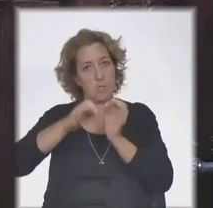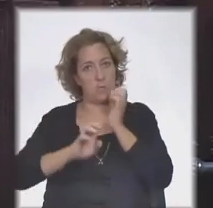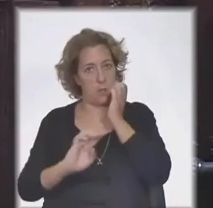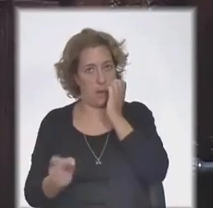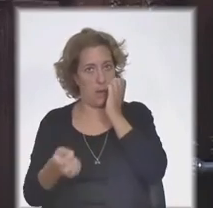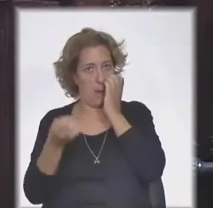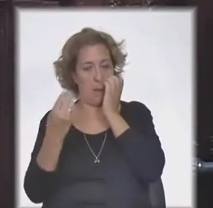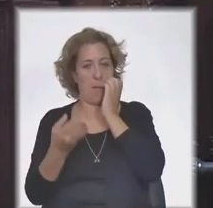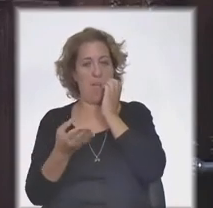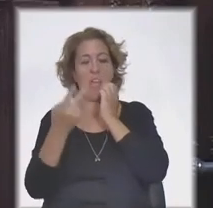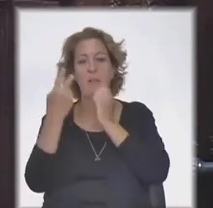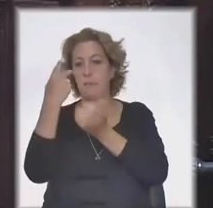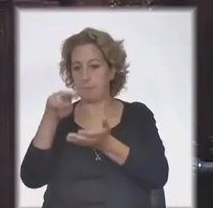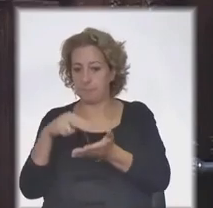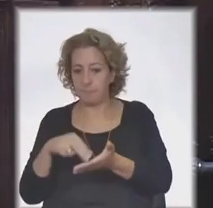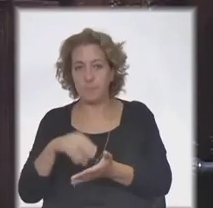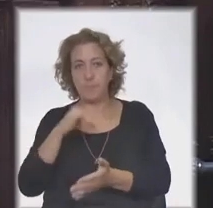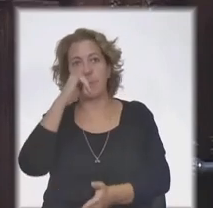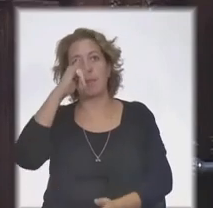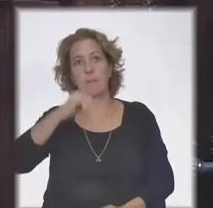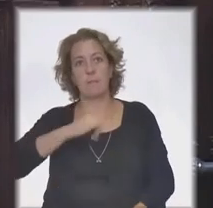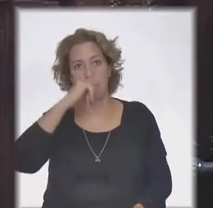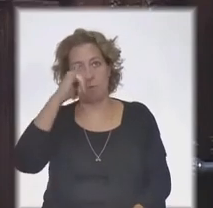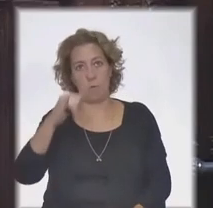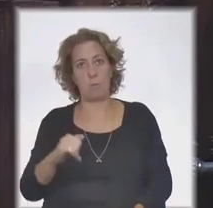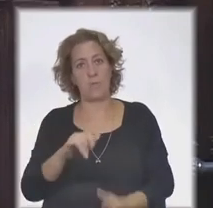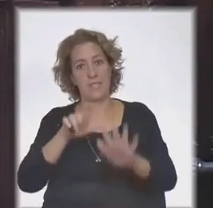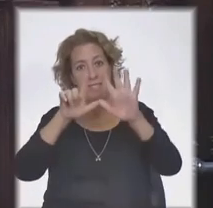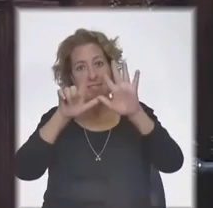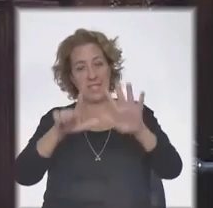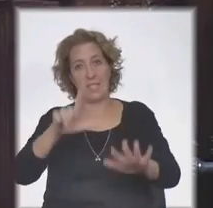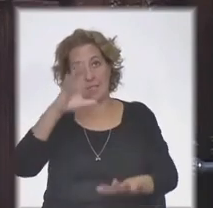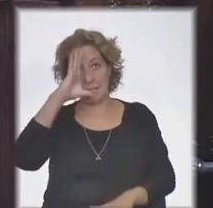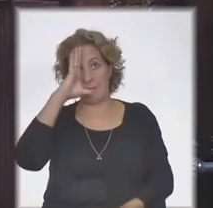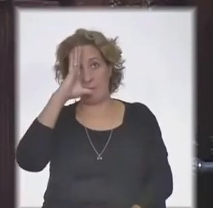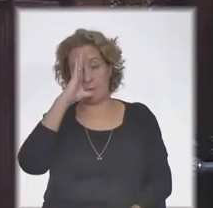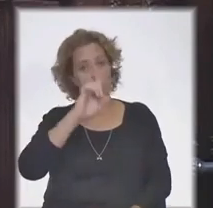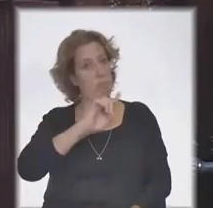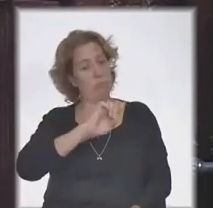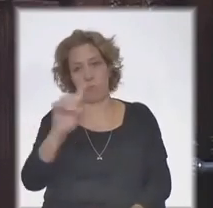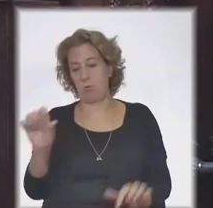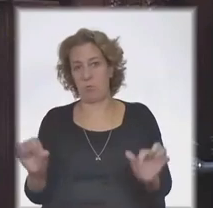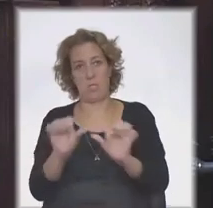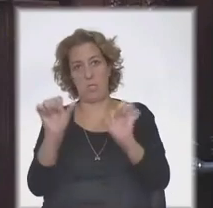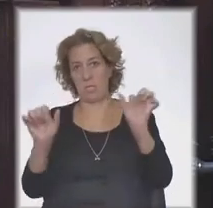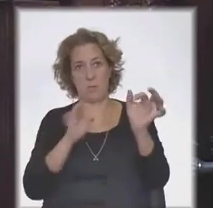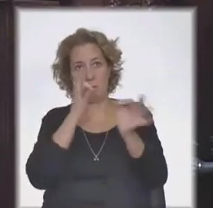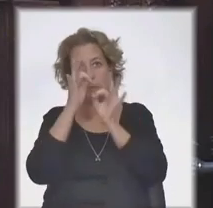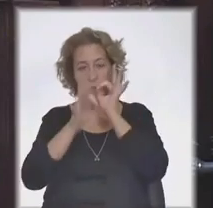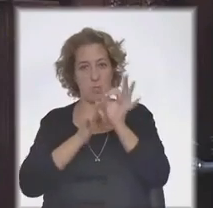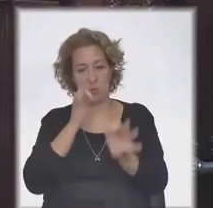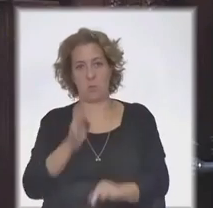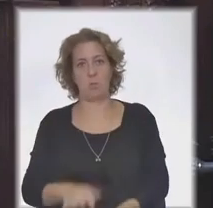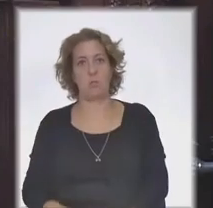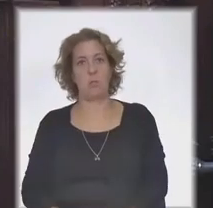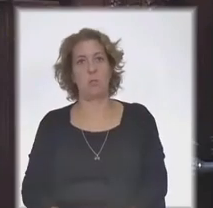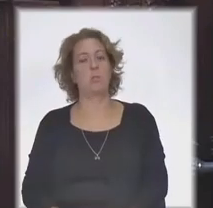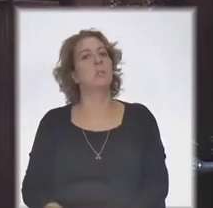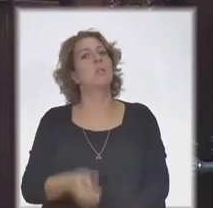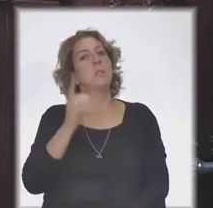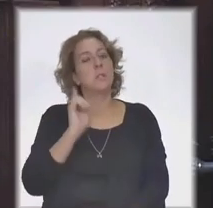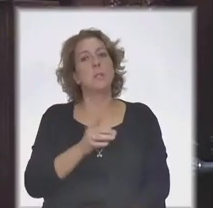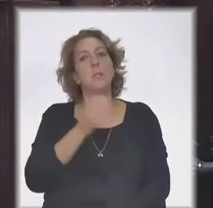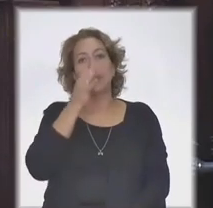si hacemos una lectura del informe realizado el 7 de febrero, no se están siguiendo las recomendaciones. Debemos decir,